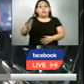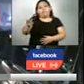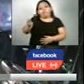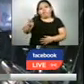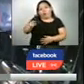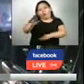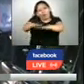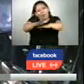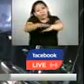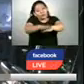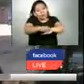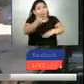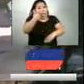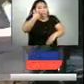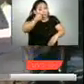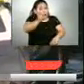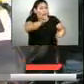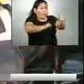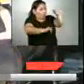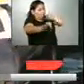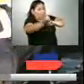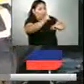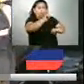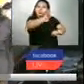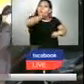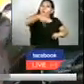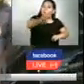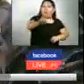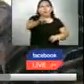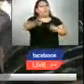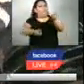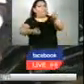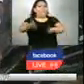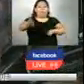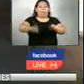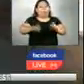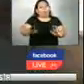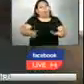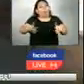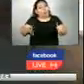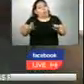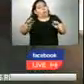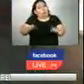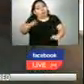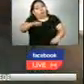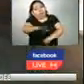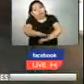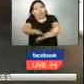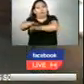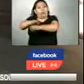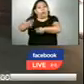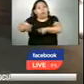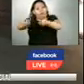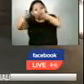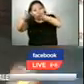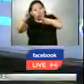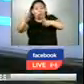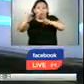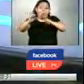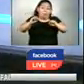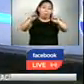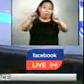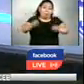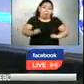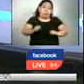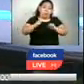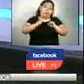piden a los conductores que si van a consumir alcohol, no conduzcan un vehículo. De lo contrario, pueden ser detenidos o, en los peores casos,